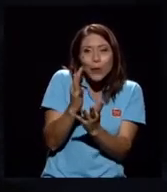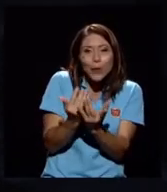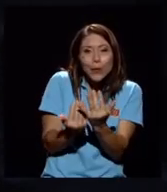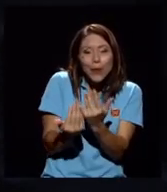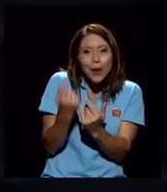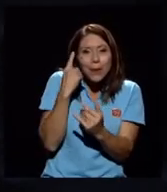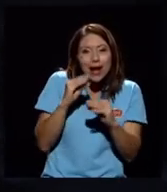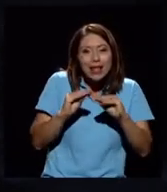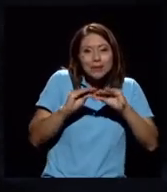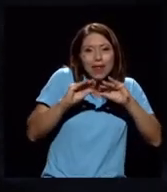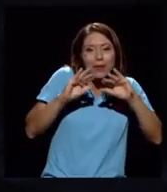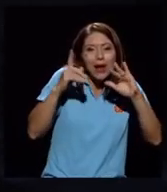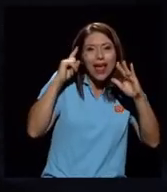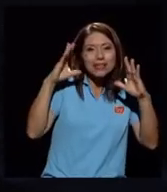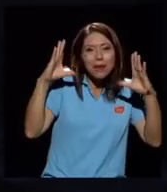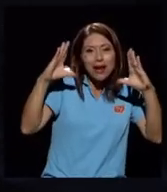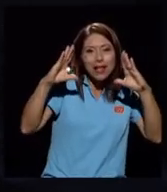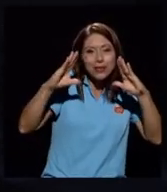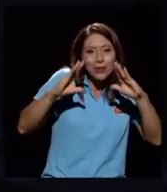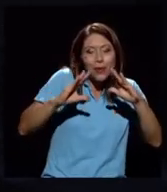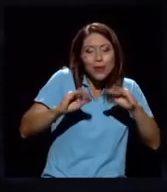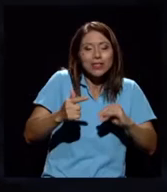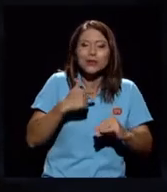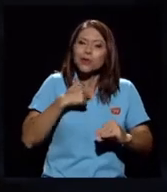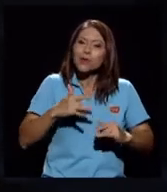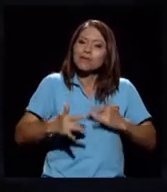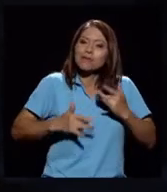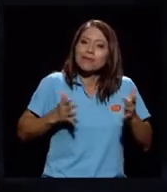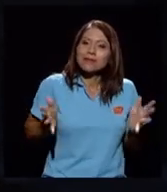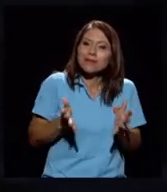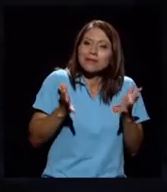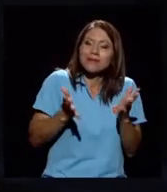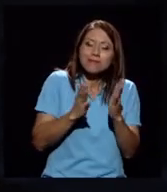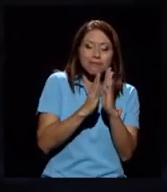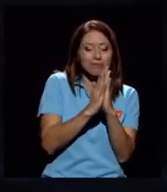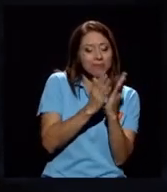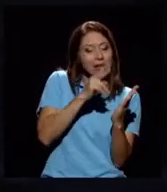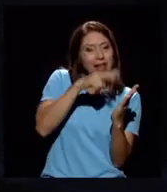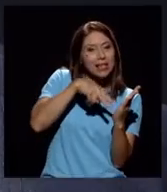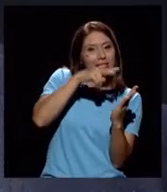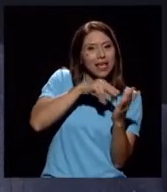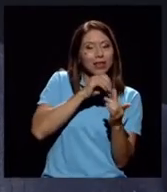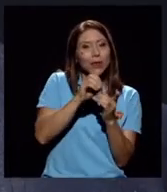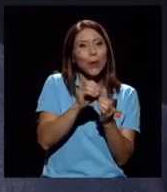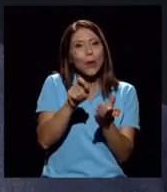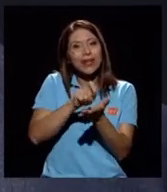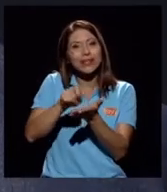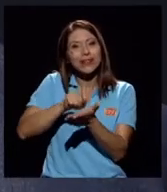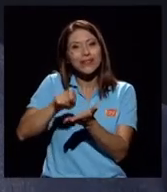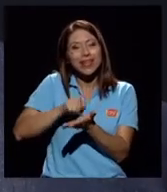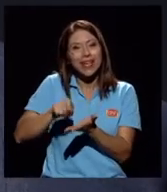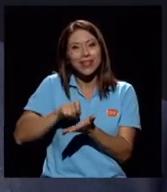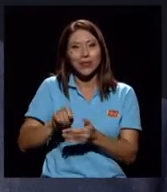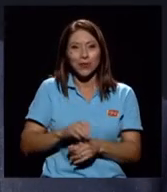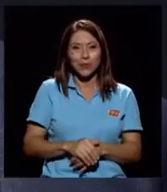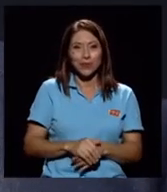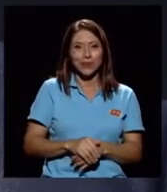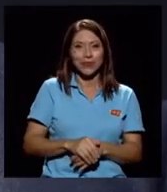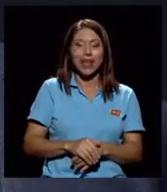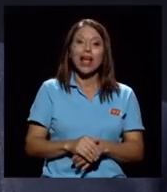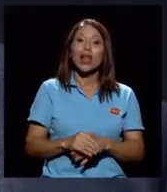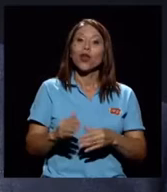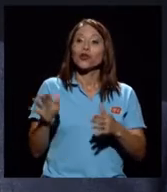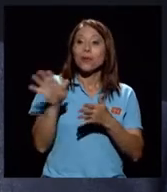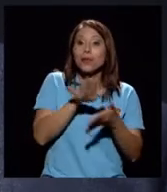leyendo y y escribiendo y ese tipo de cosas verdad los vientos frescos de